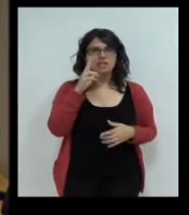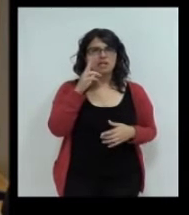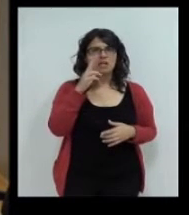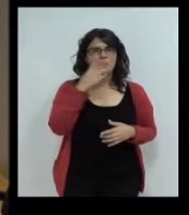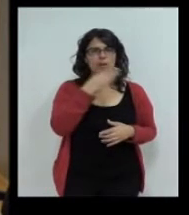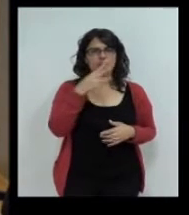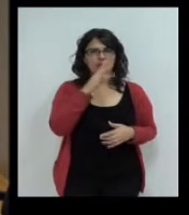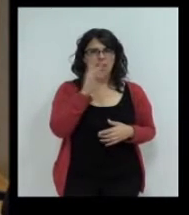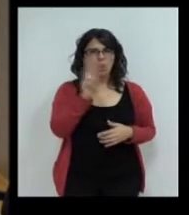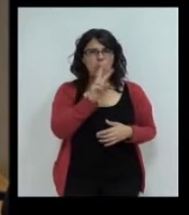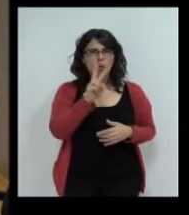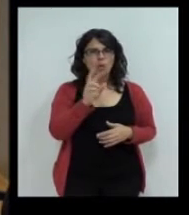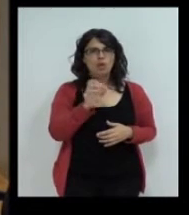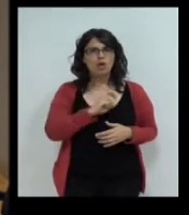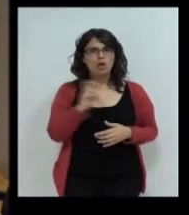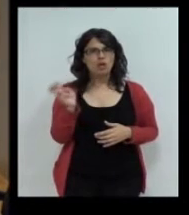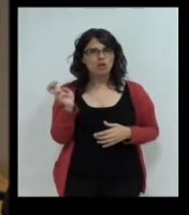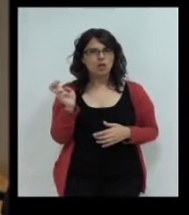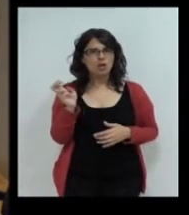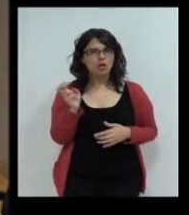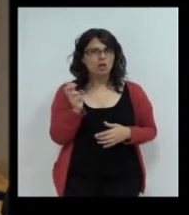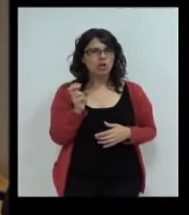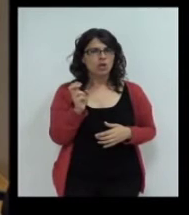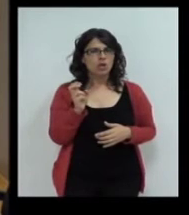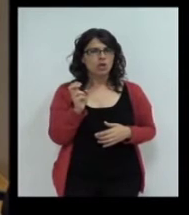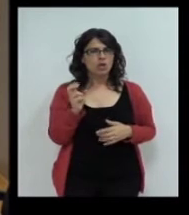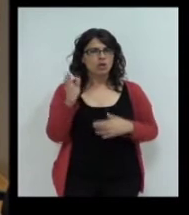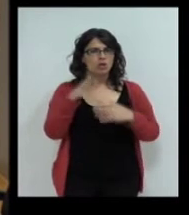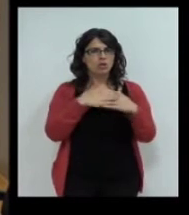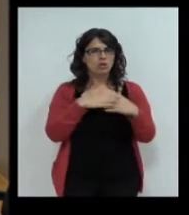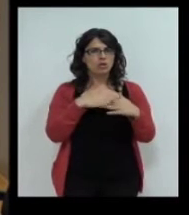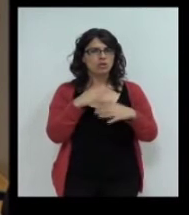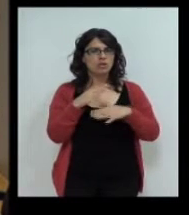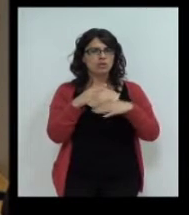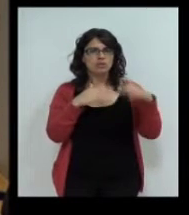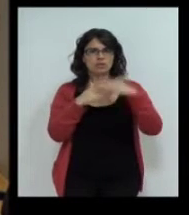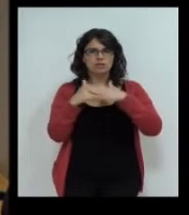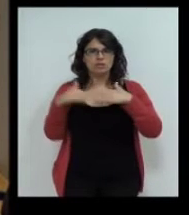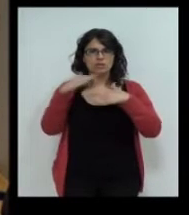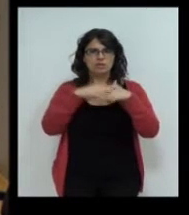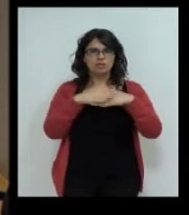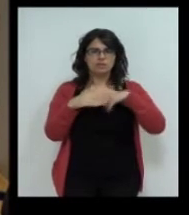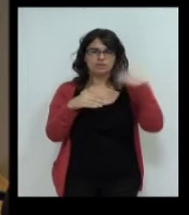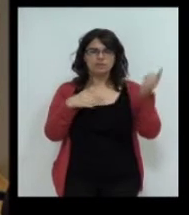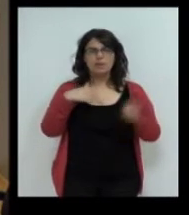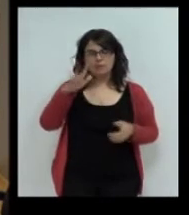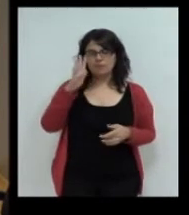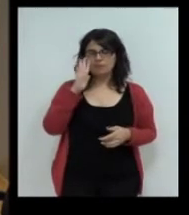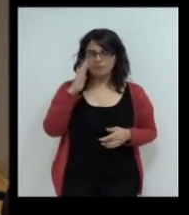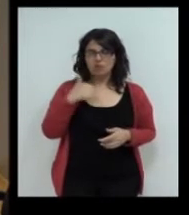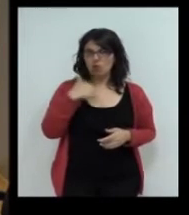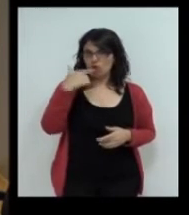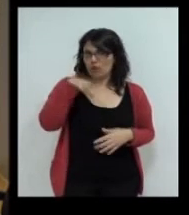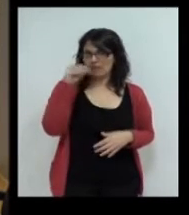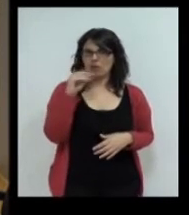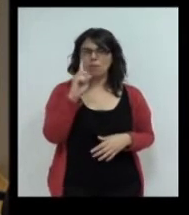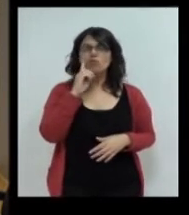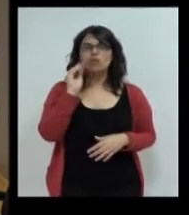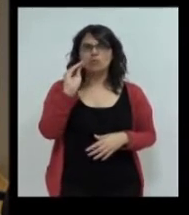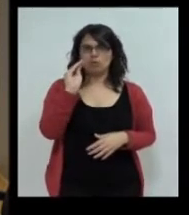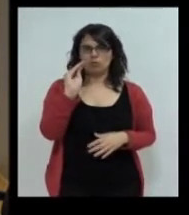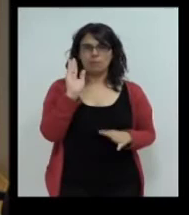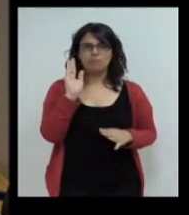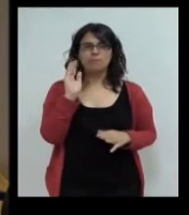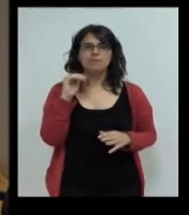HBBTV y el sistema Pero por encima de la los parte técnica, o sea, fabricantes. yo No. también, a mí se me escapa, pero O- yo voy a poner no encima de va la por ahí. mesa una pregunta. A ver, no sería posible